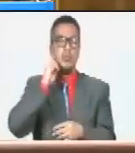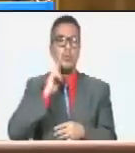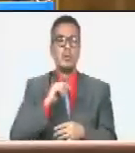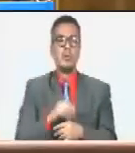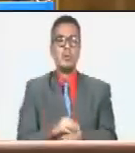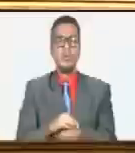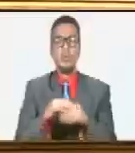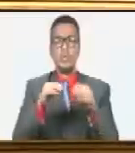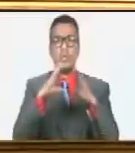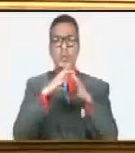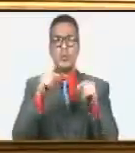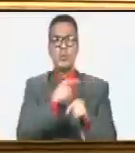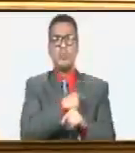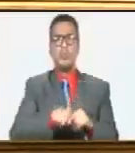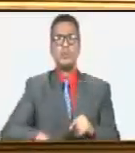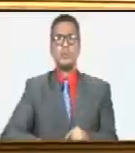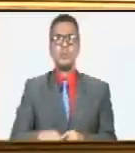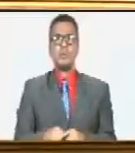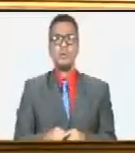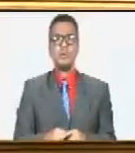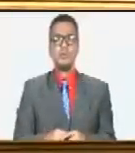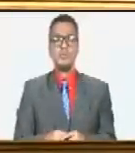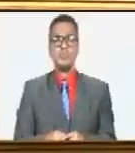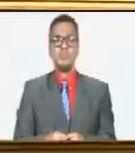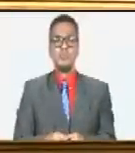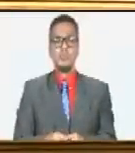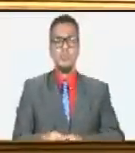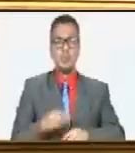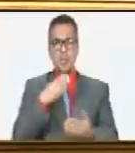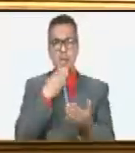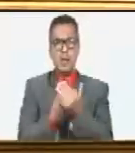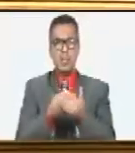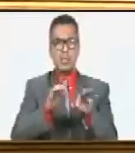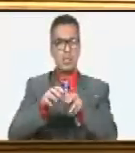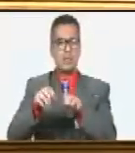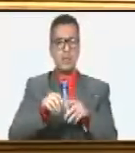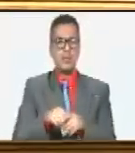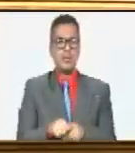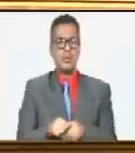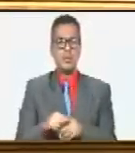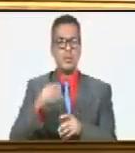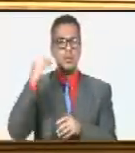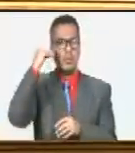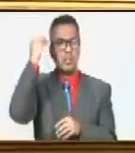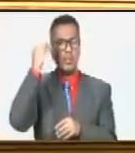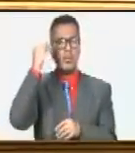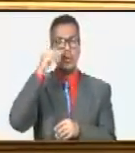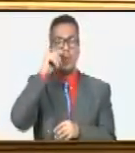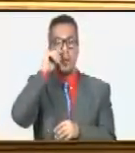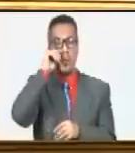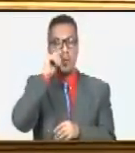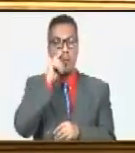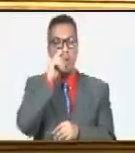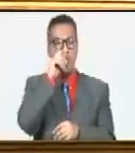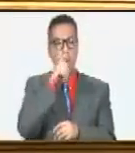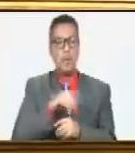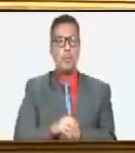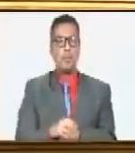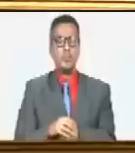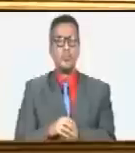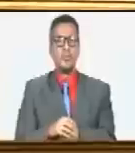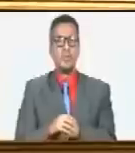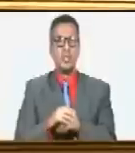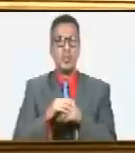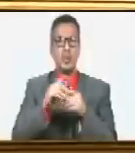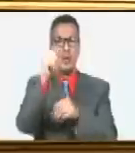ciudadano presidente. Gracias, secretaria. En consideración, las honorables diputadas